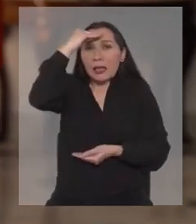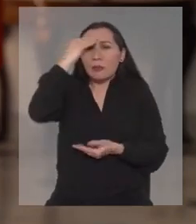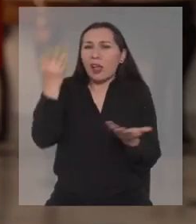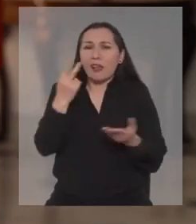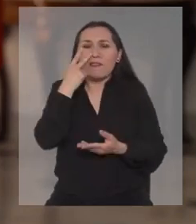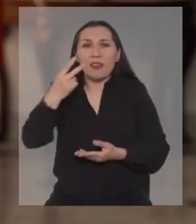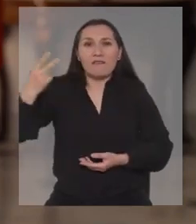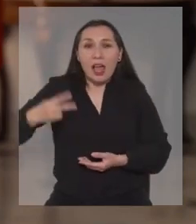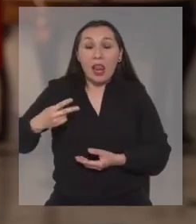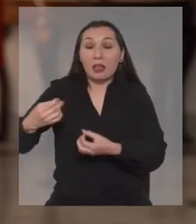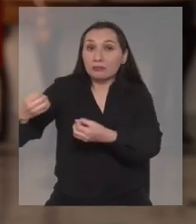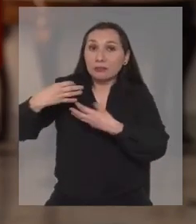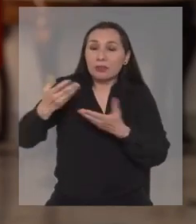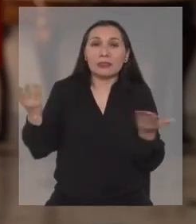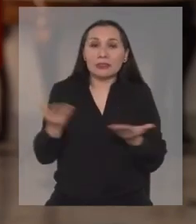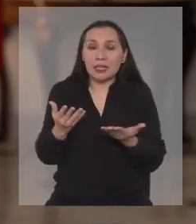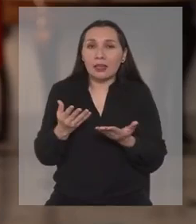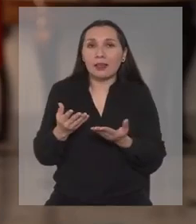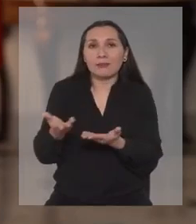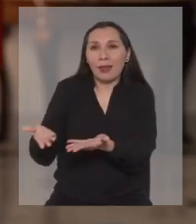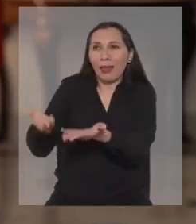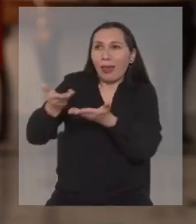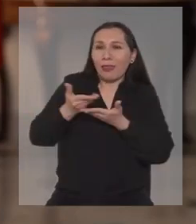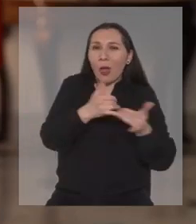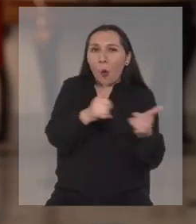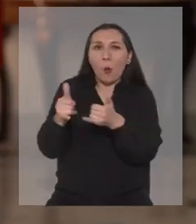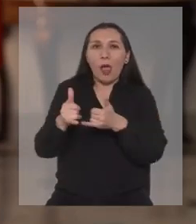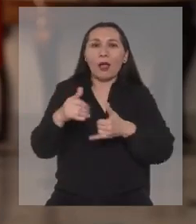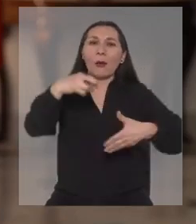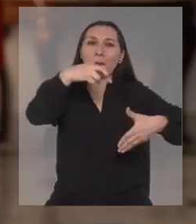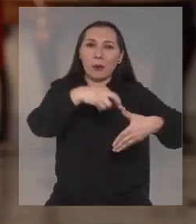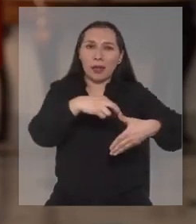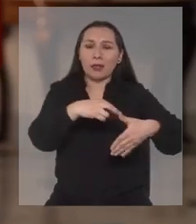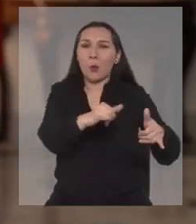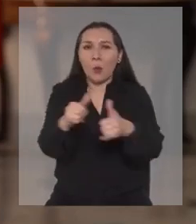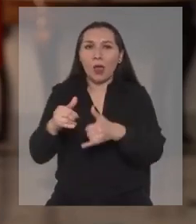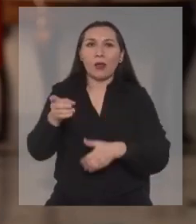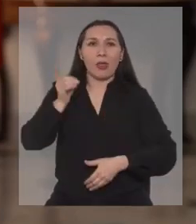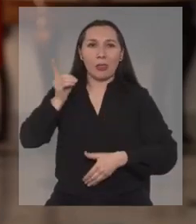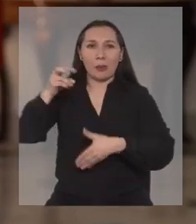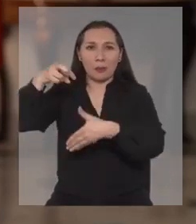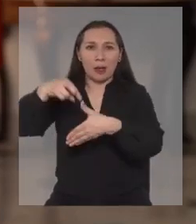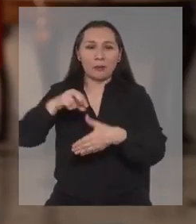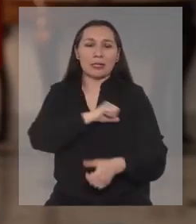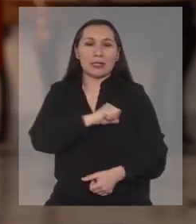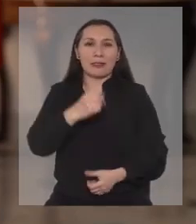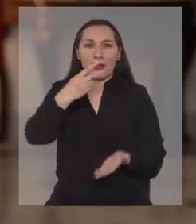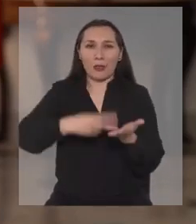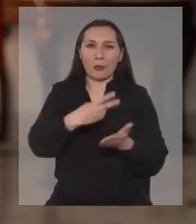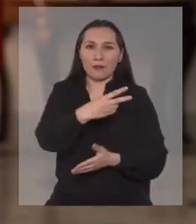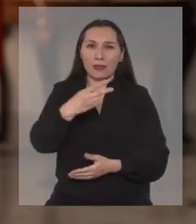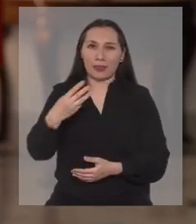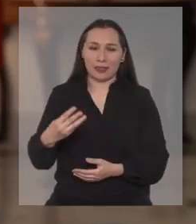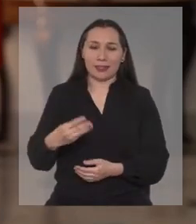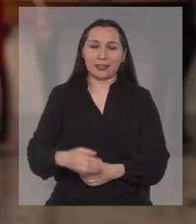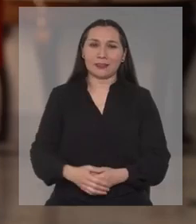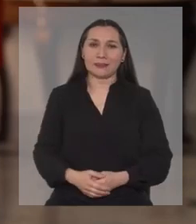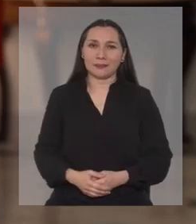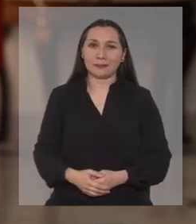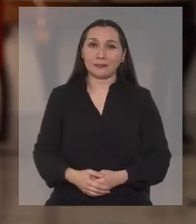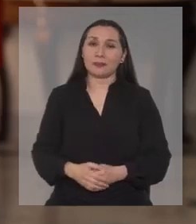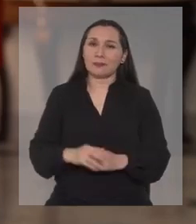experiencia los valores y las enseñanzas que nos han dejado los Juegos Panamericanos y parapanamericanos de Santiago